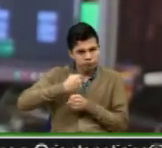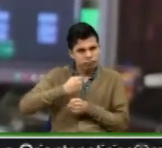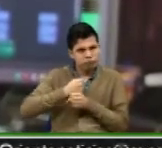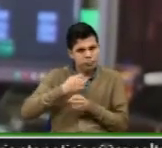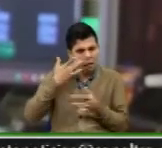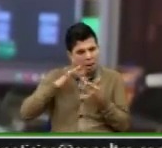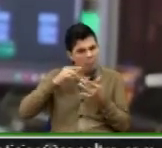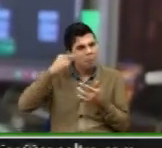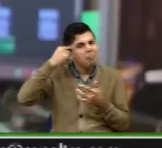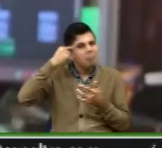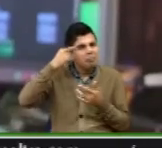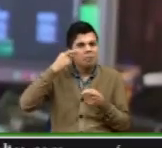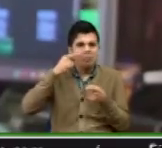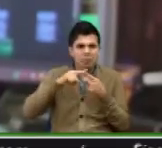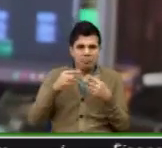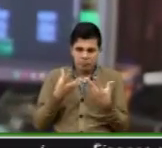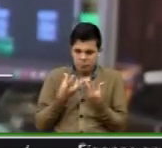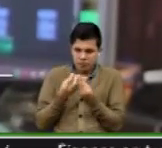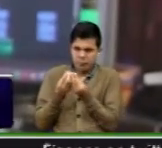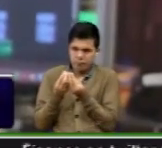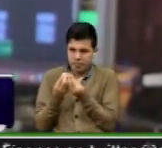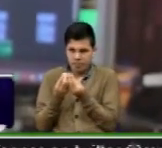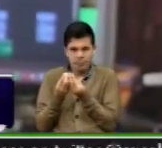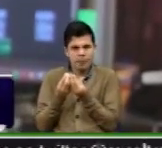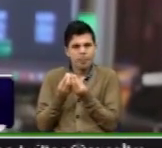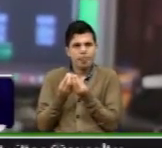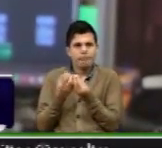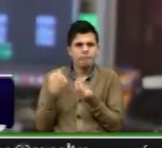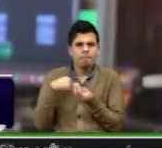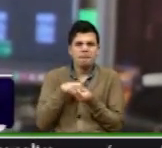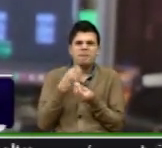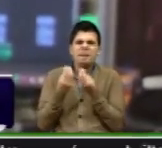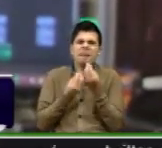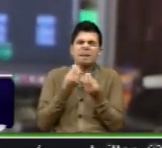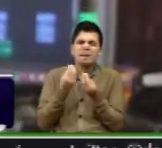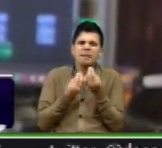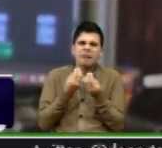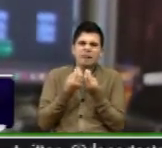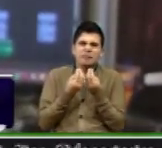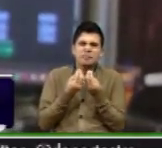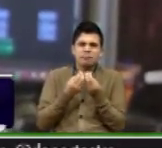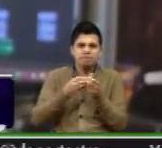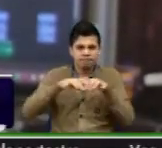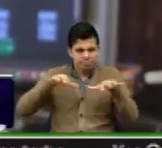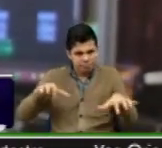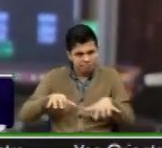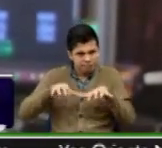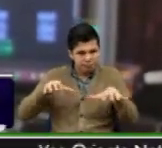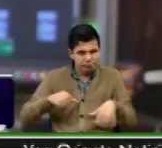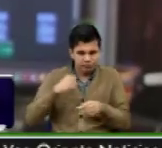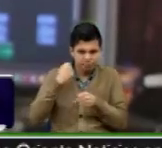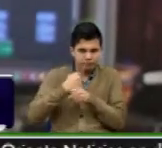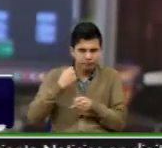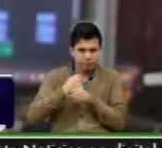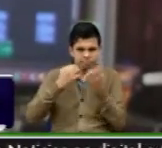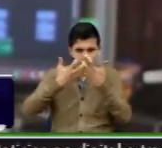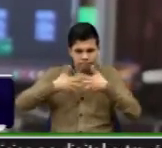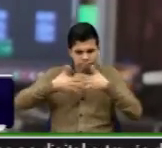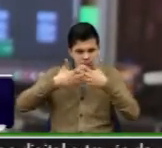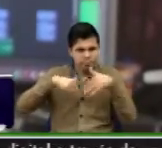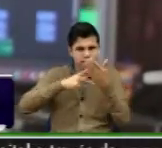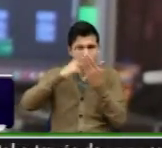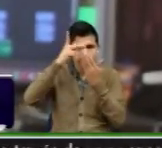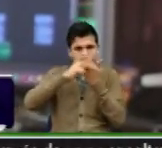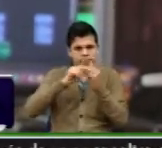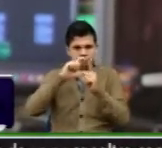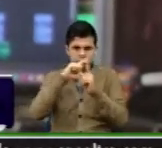concepto de colectivo y lo que hacemos es producir o trabajar proyectos culturales, para desarrollar